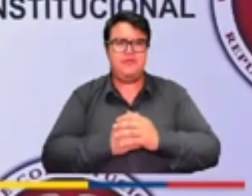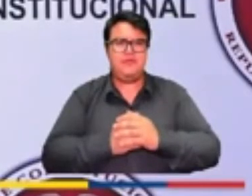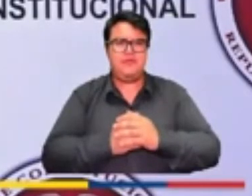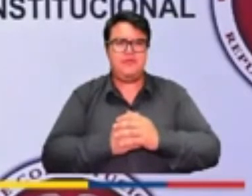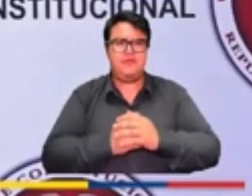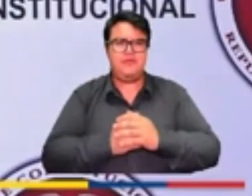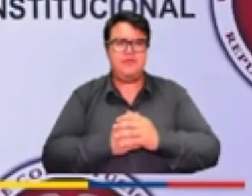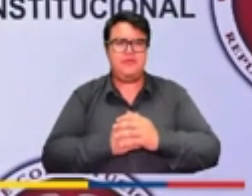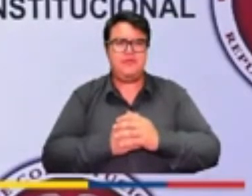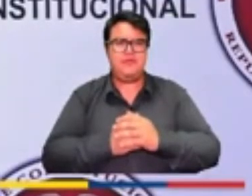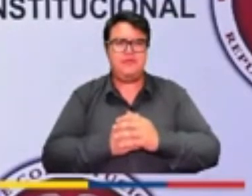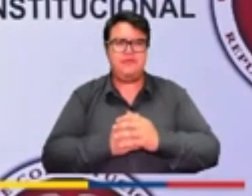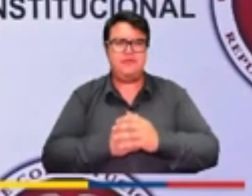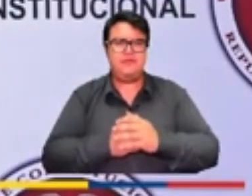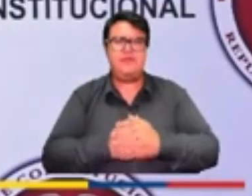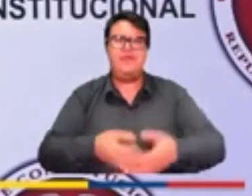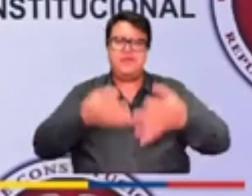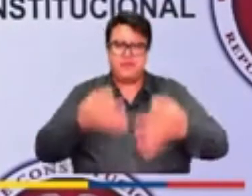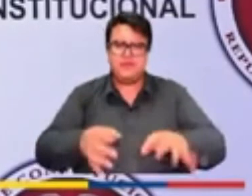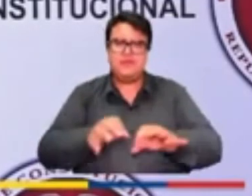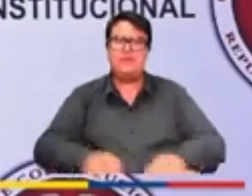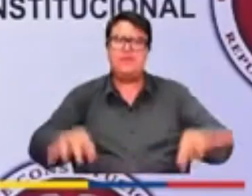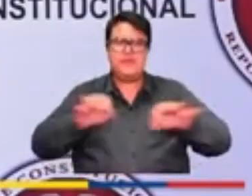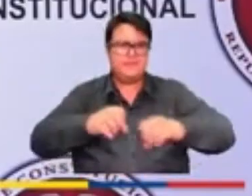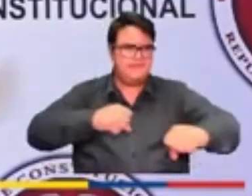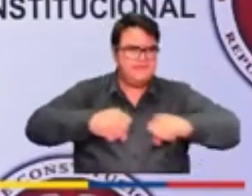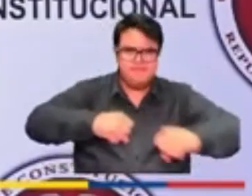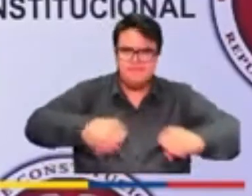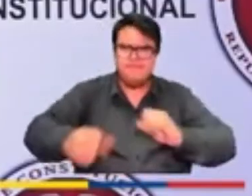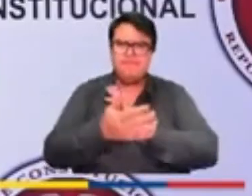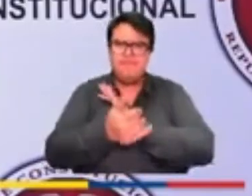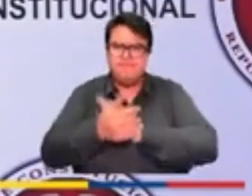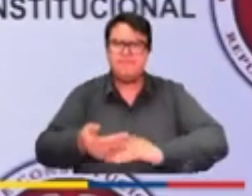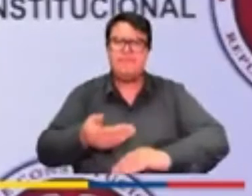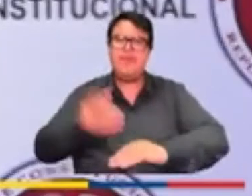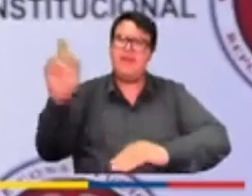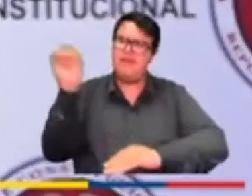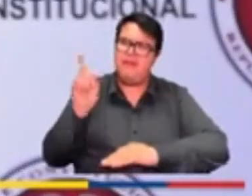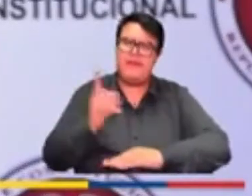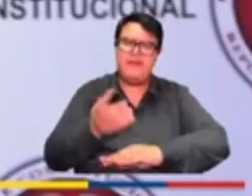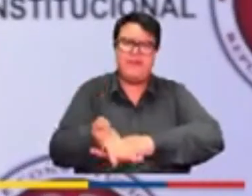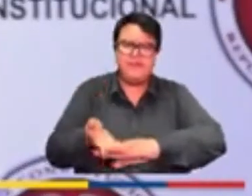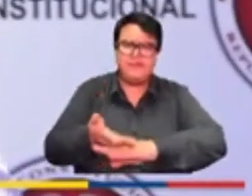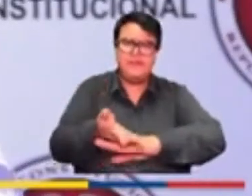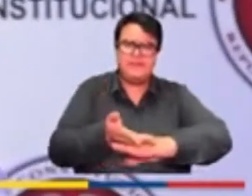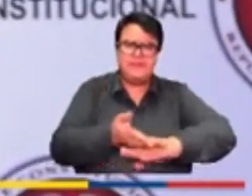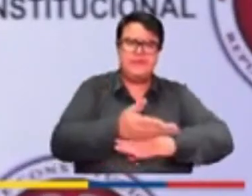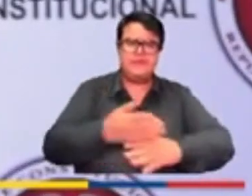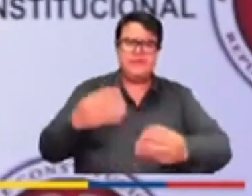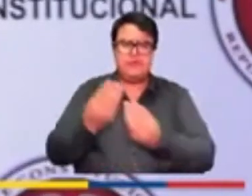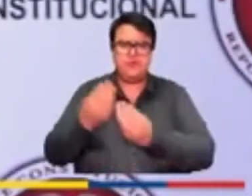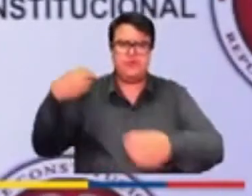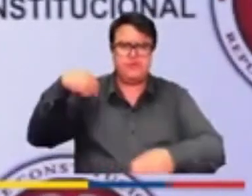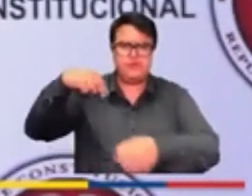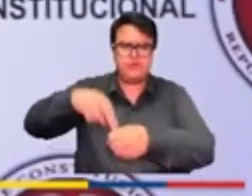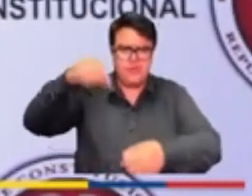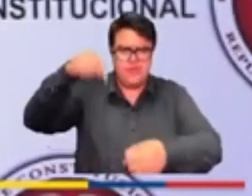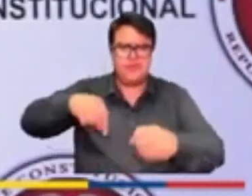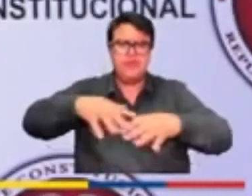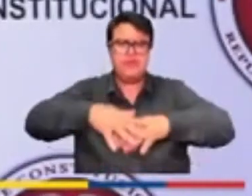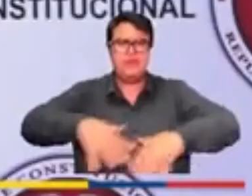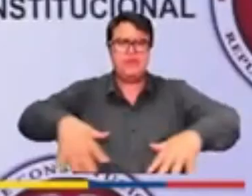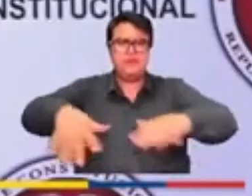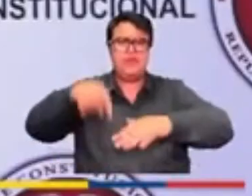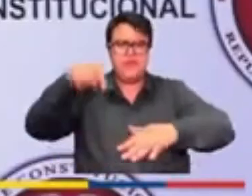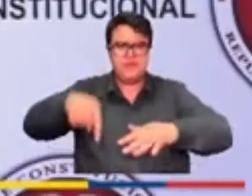cómo se busca de manera mucho más ágil que esas exigencias históricas que tienen los pueblos indígenas frente al tema territorial